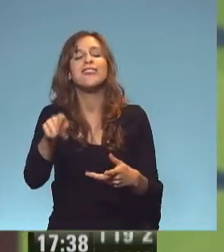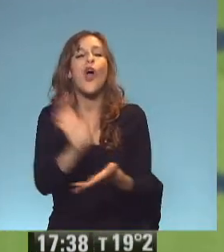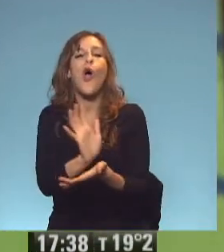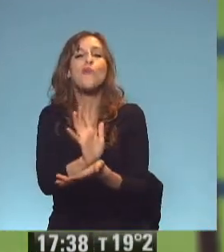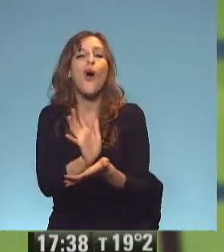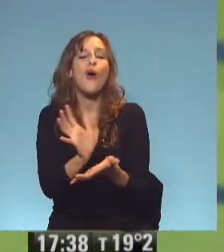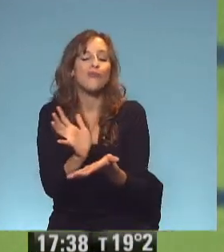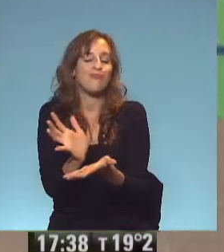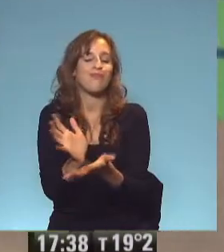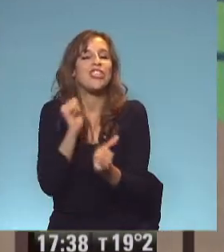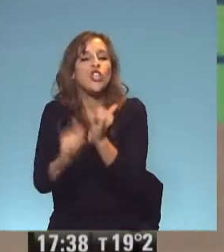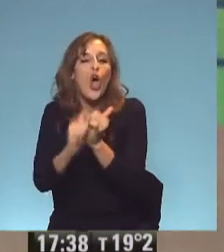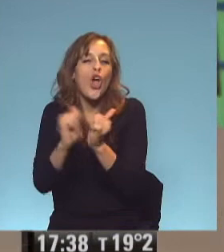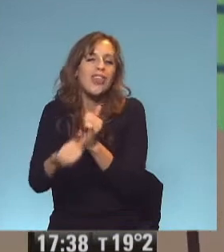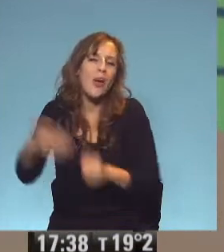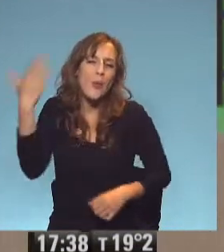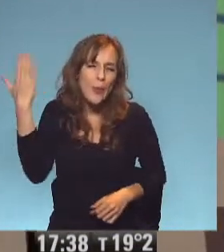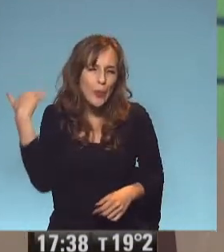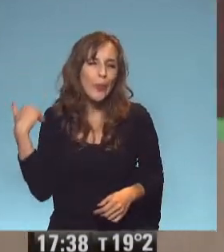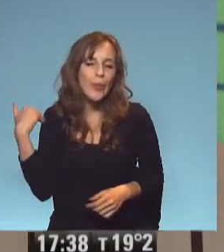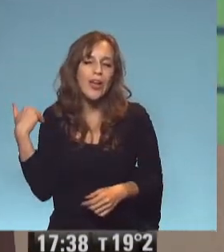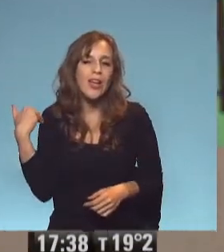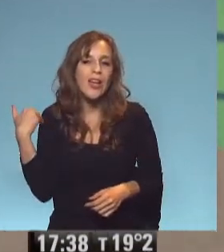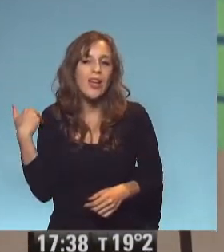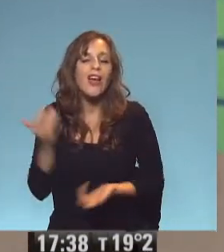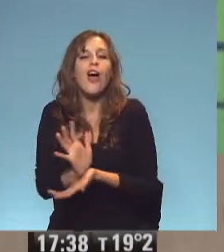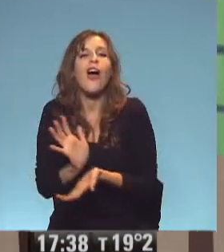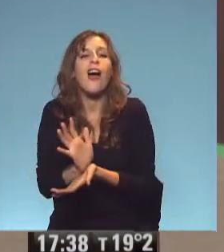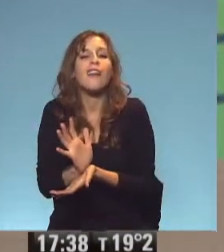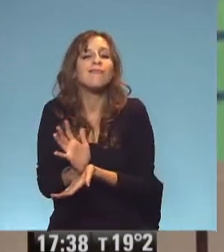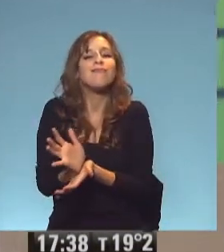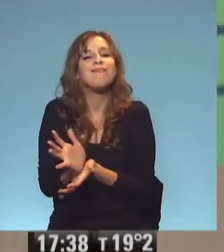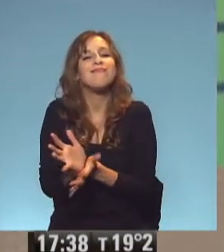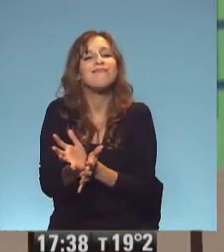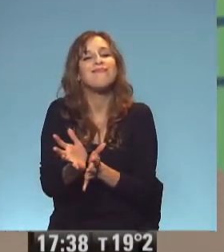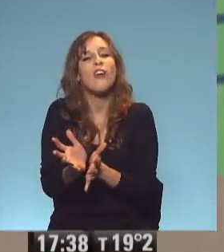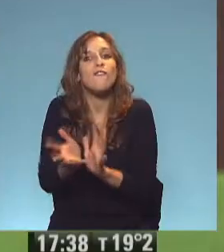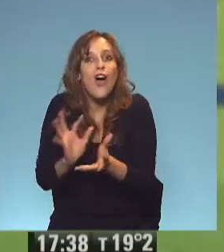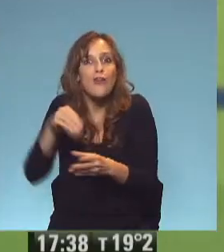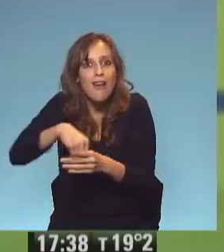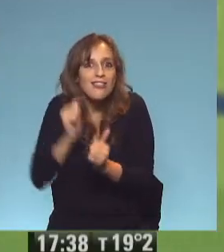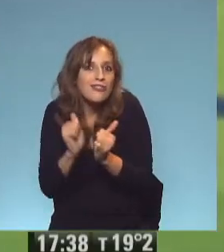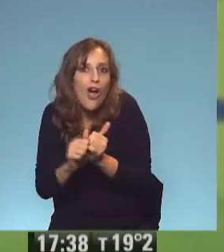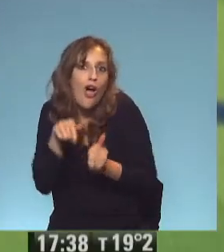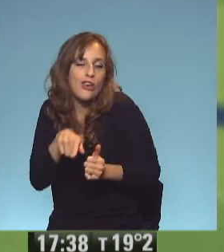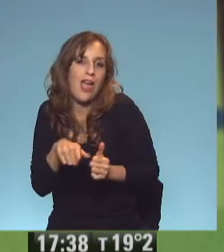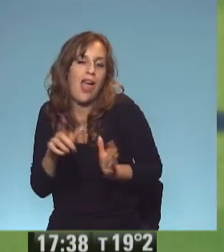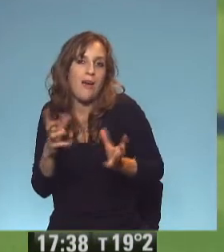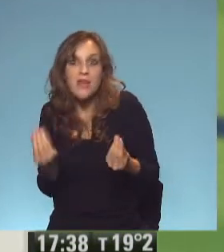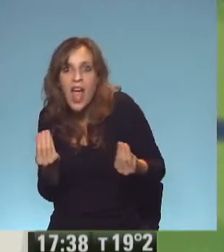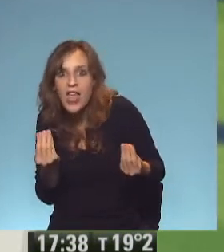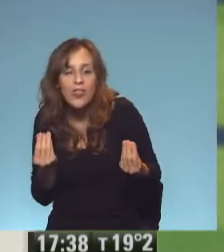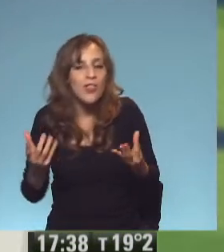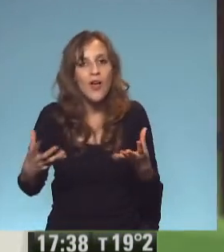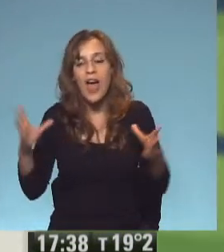de Argentina y Uruguay. También la llamamos la leyenda del fantasma dentro del farol. Por la noche aparecen